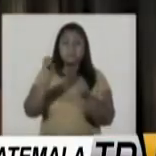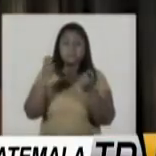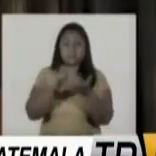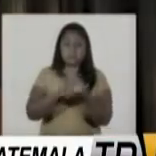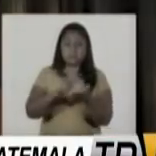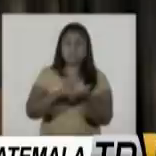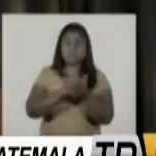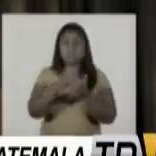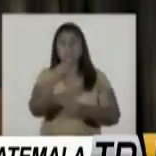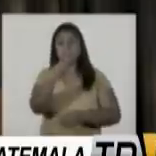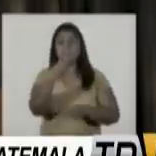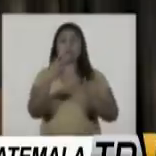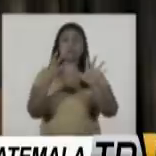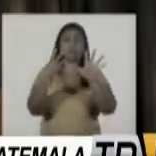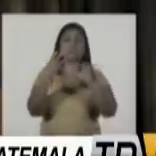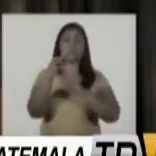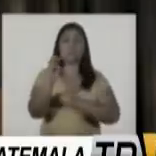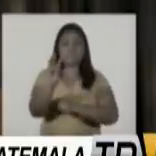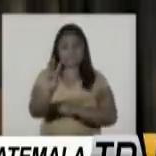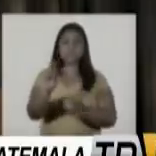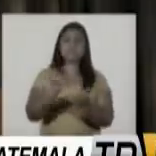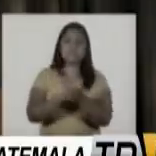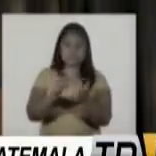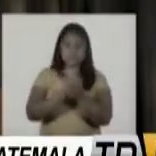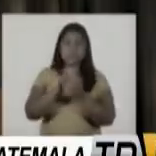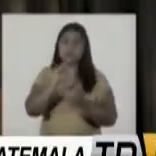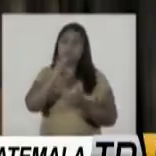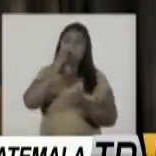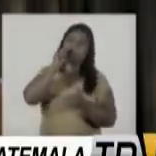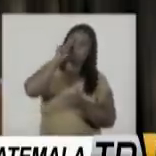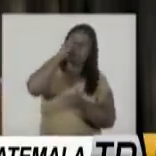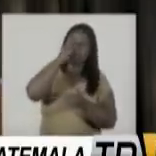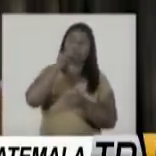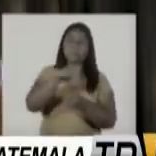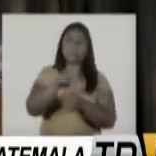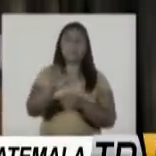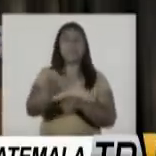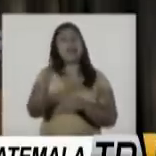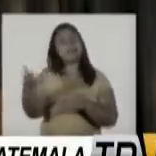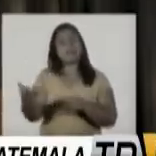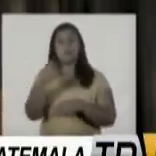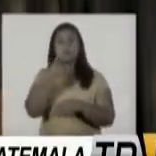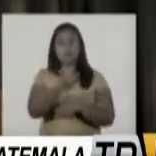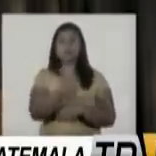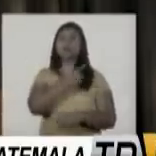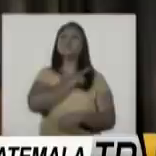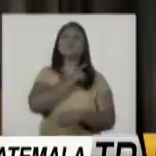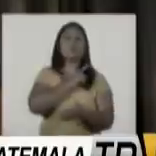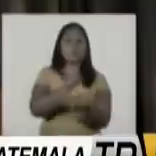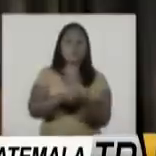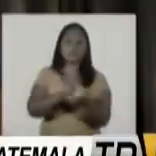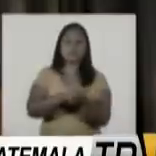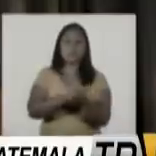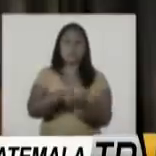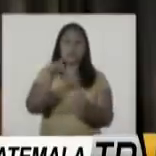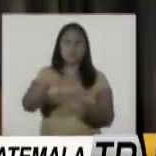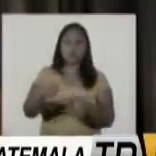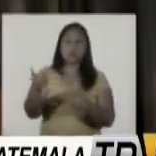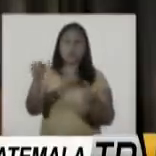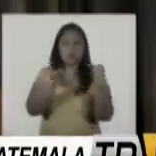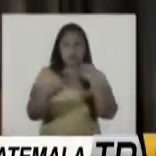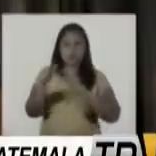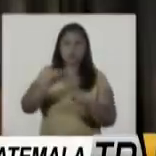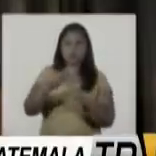realizado 383 pruebas. Quiero anunciarles que el día de ayer dijimos que solo las pruebas se estaban haciendo